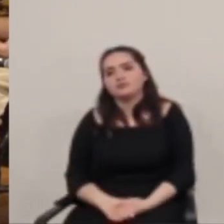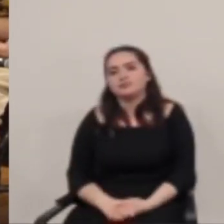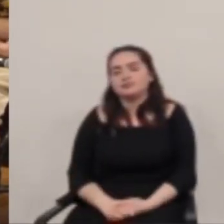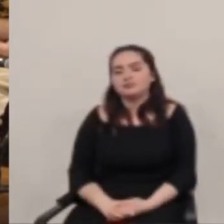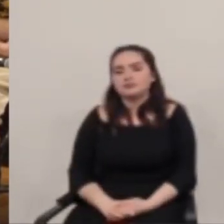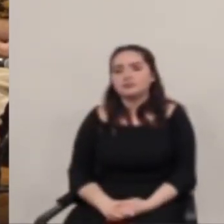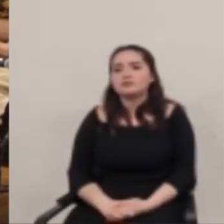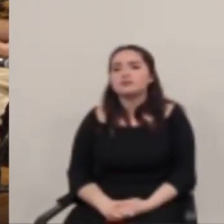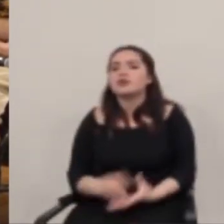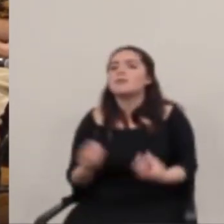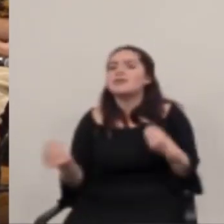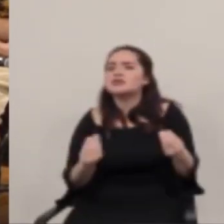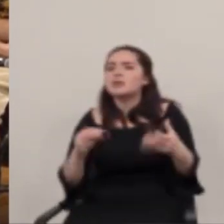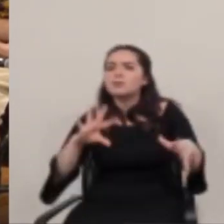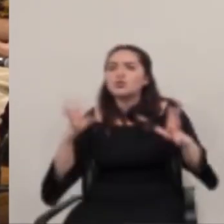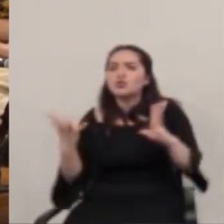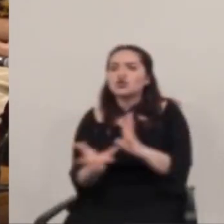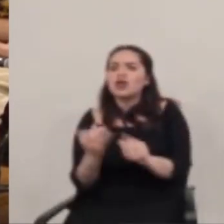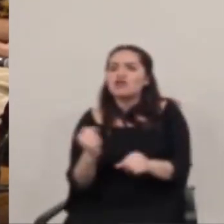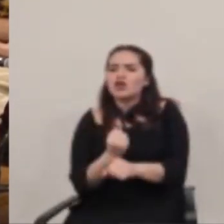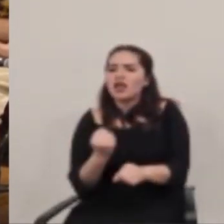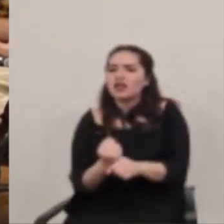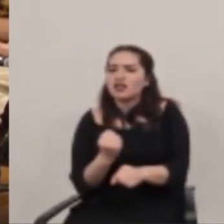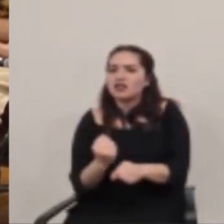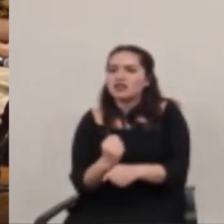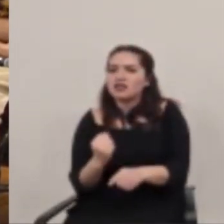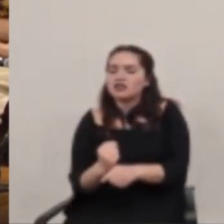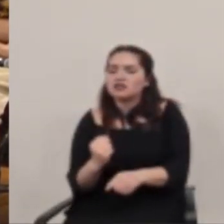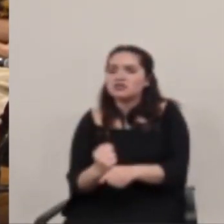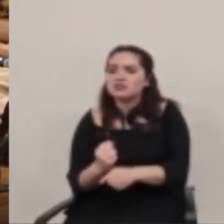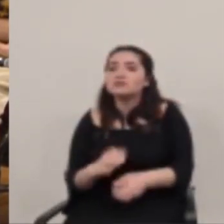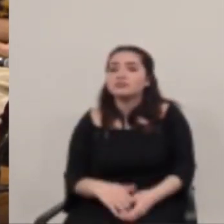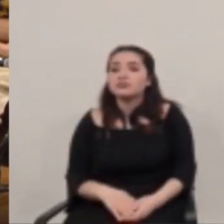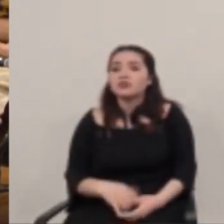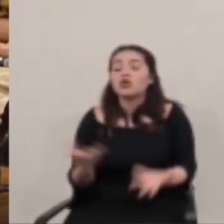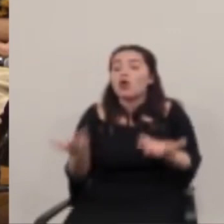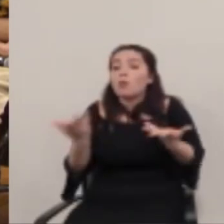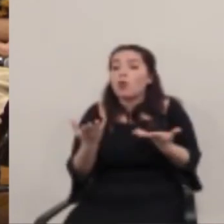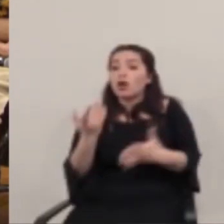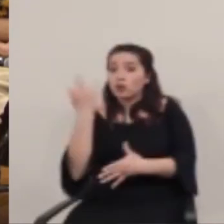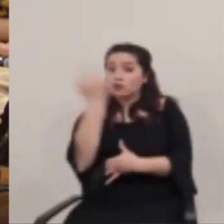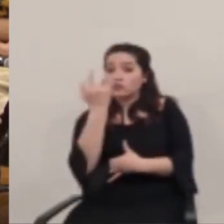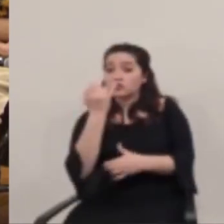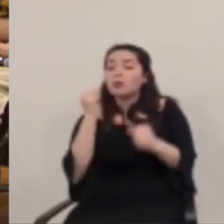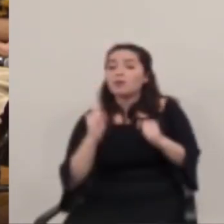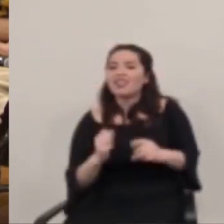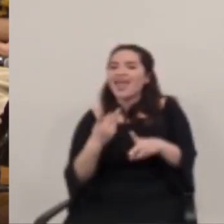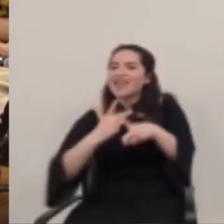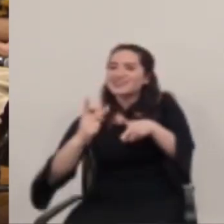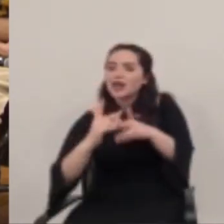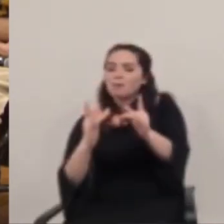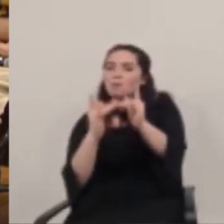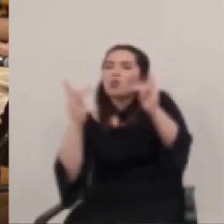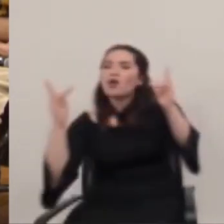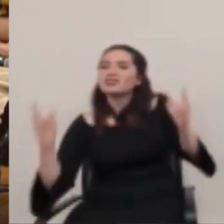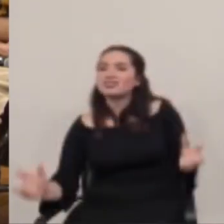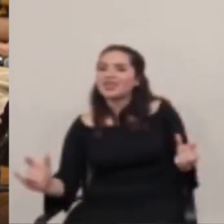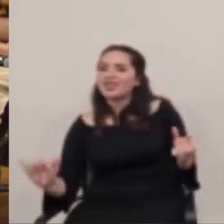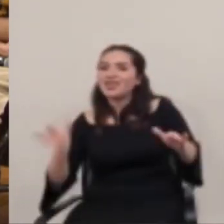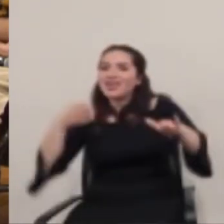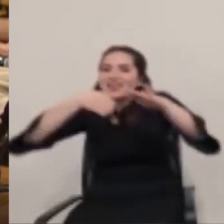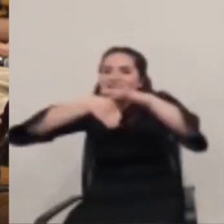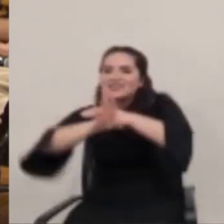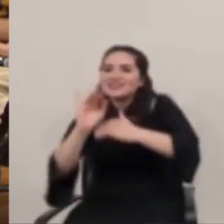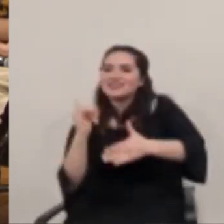¿Qué pasa después en el mundo laboral? ¿Cómo también tiene que estar bien conectado y cómo la universidad también puede hacer de puente para una inserción laboral más allá de